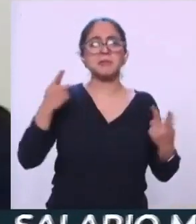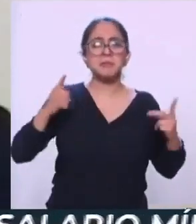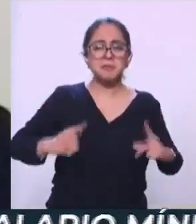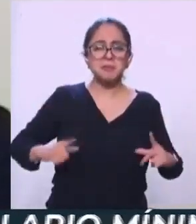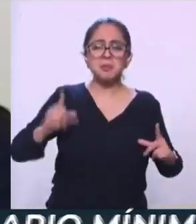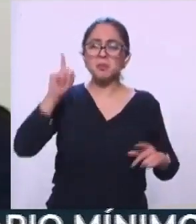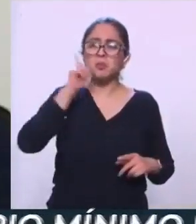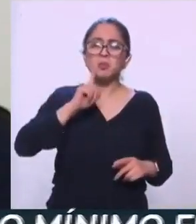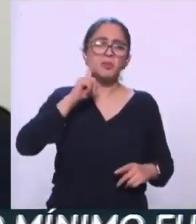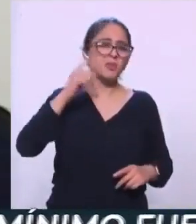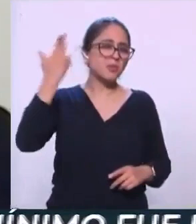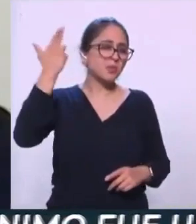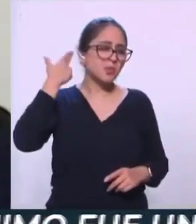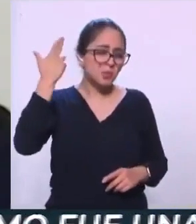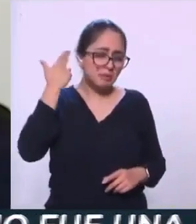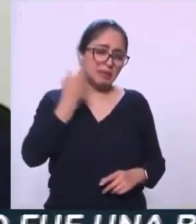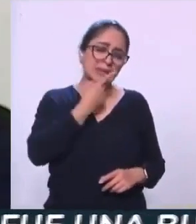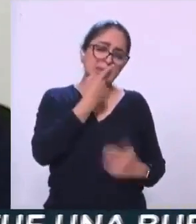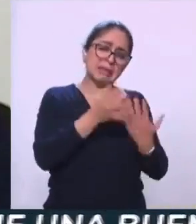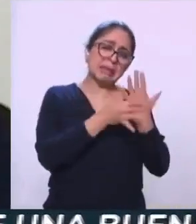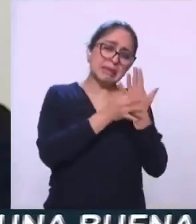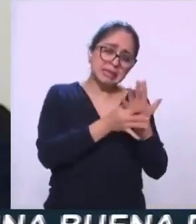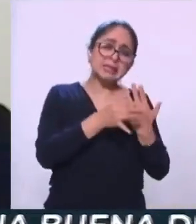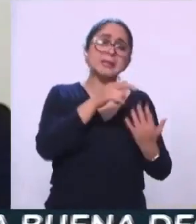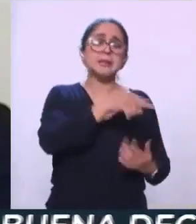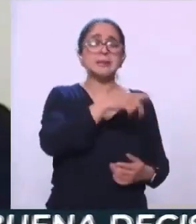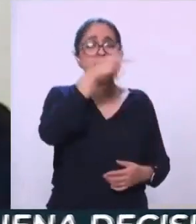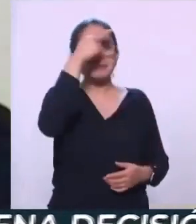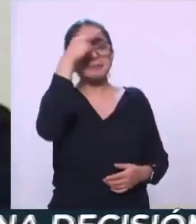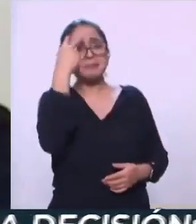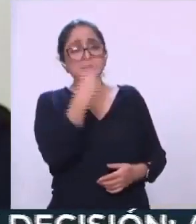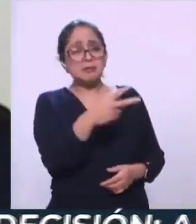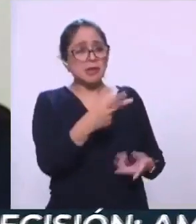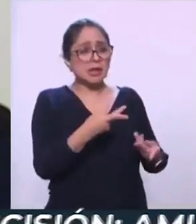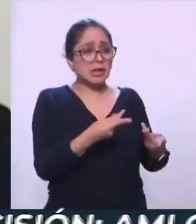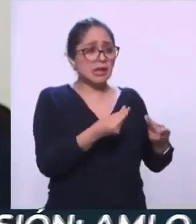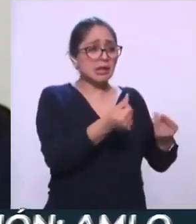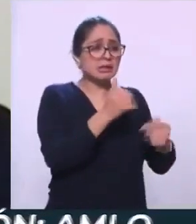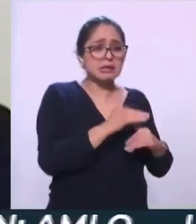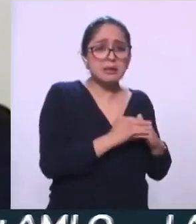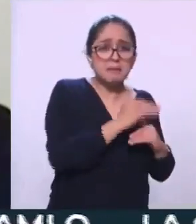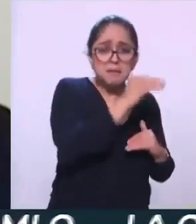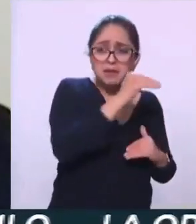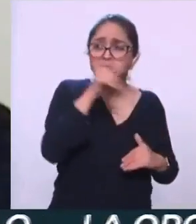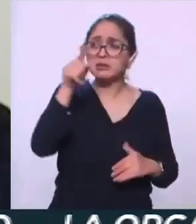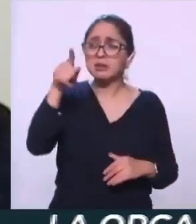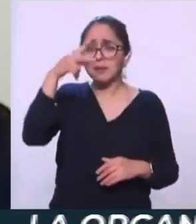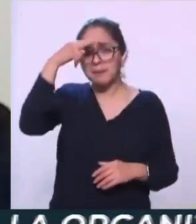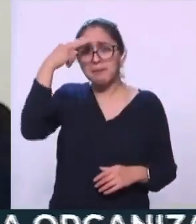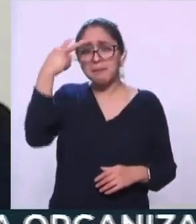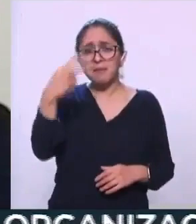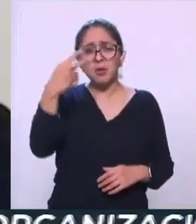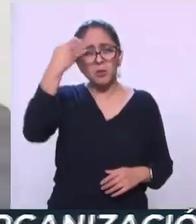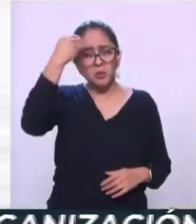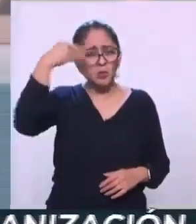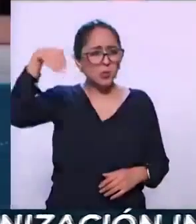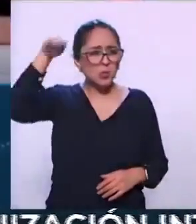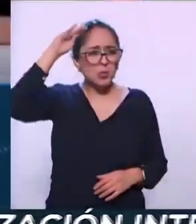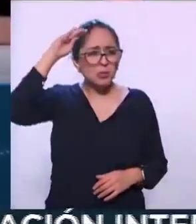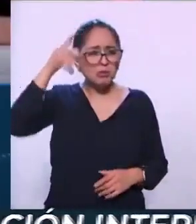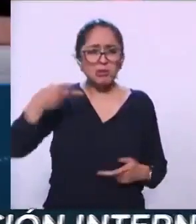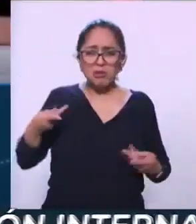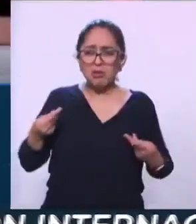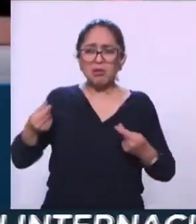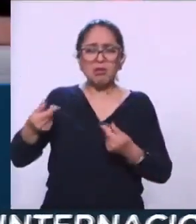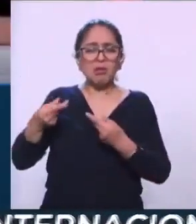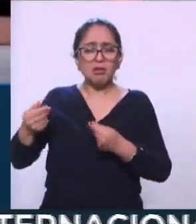diciendo que México gasta más en médicos cubanos que en las vacunas que vamos a tener en